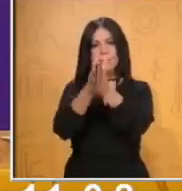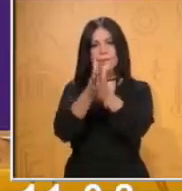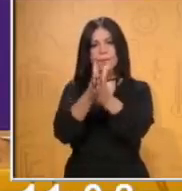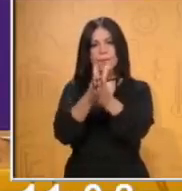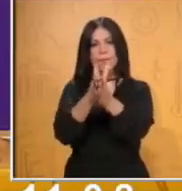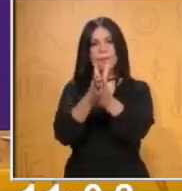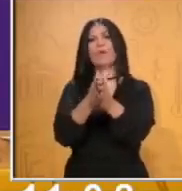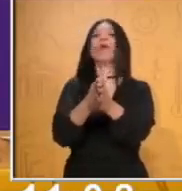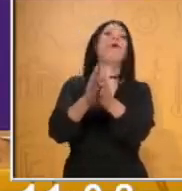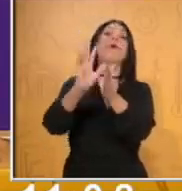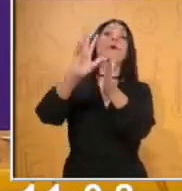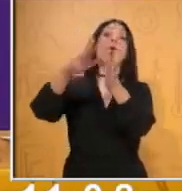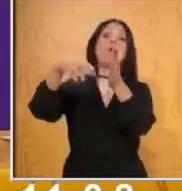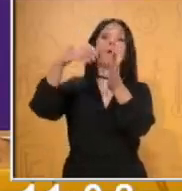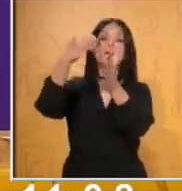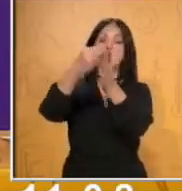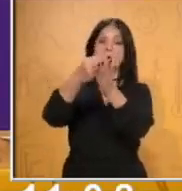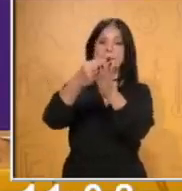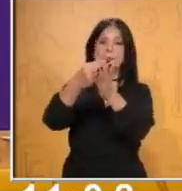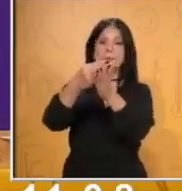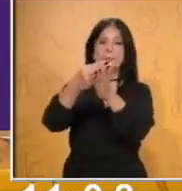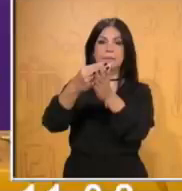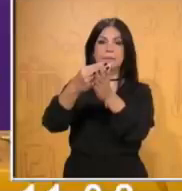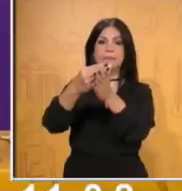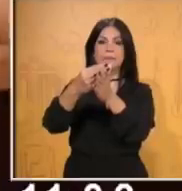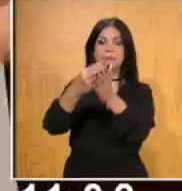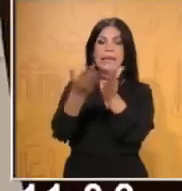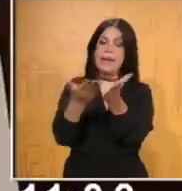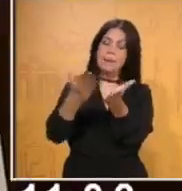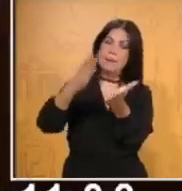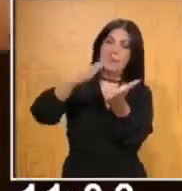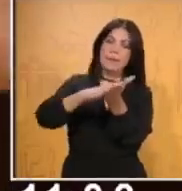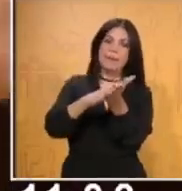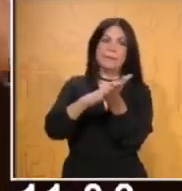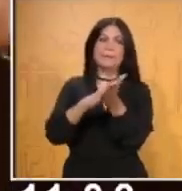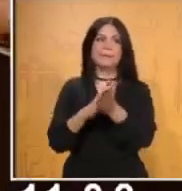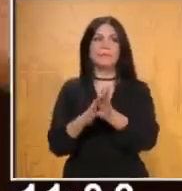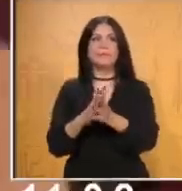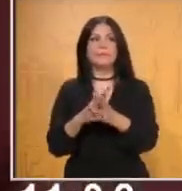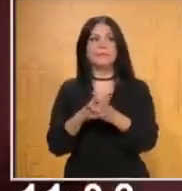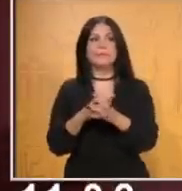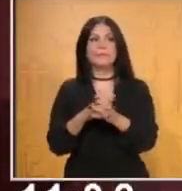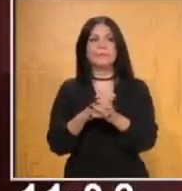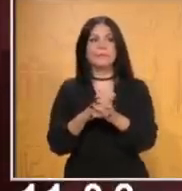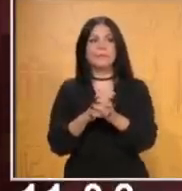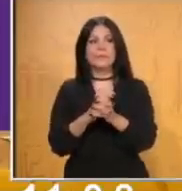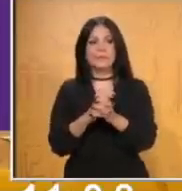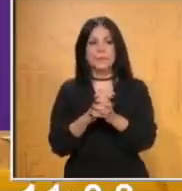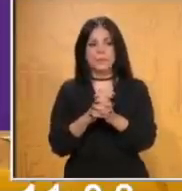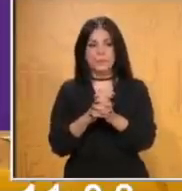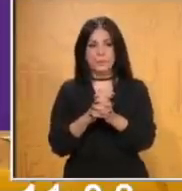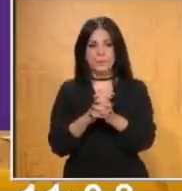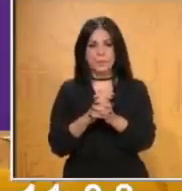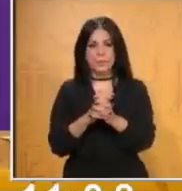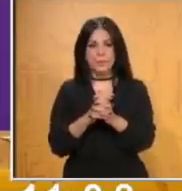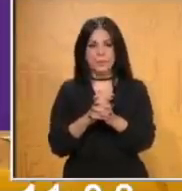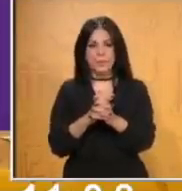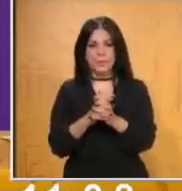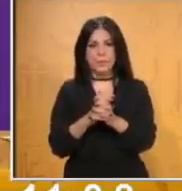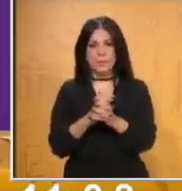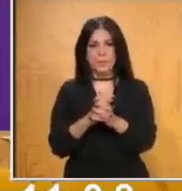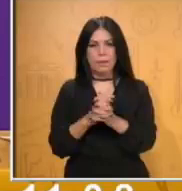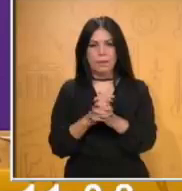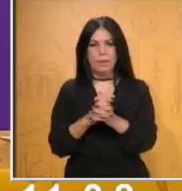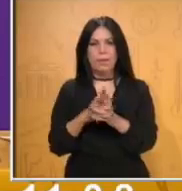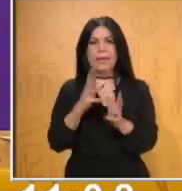doblamos nuevamente a la mitad, ¿sí? Lo doblamos a la mitad, te va a quedar una figura